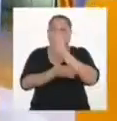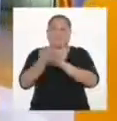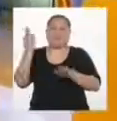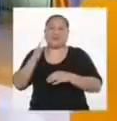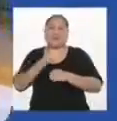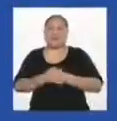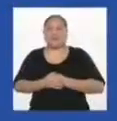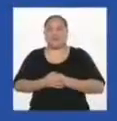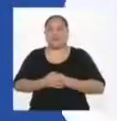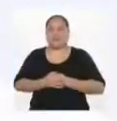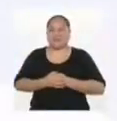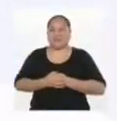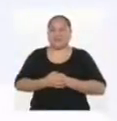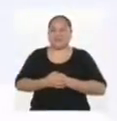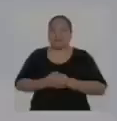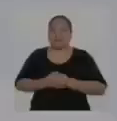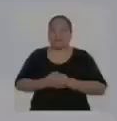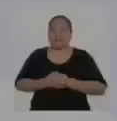se vayan!